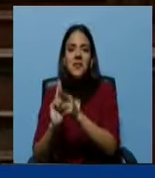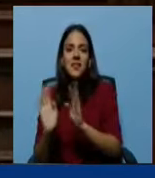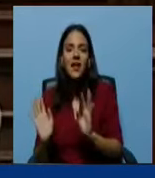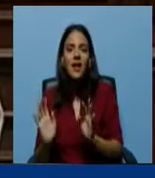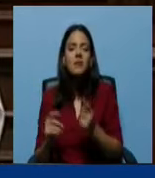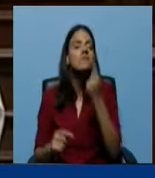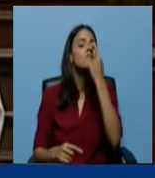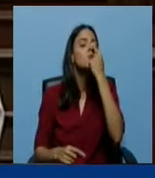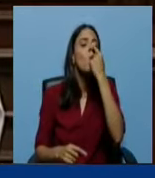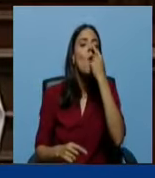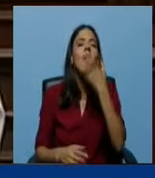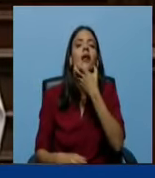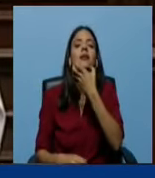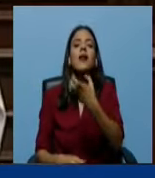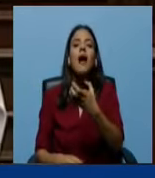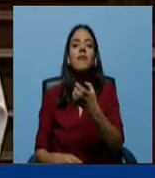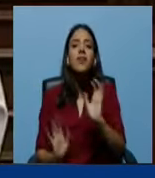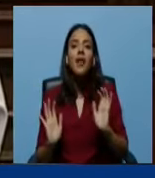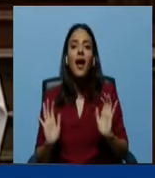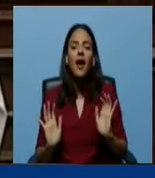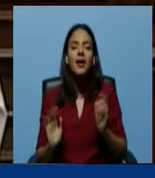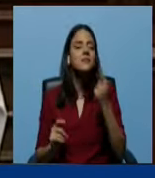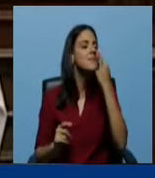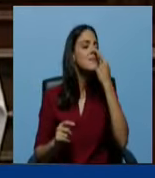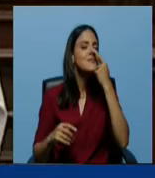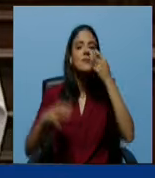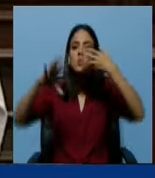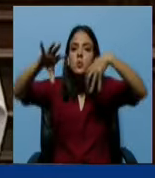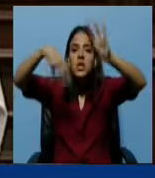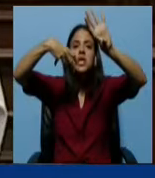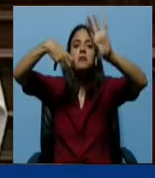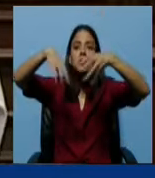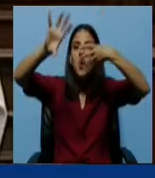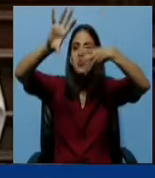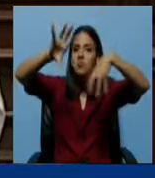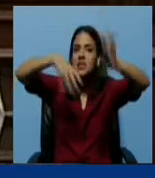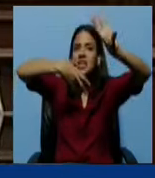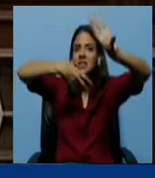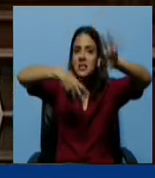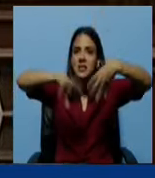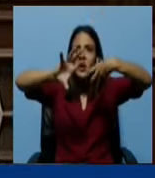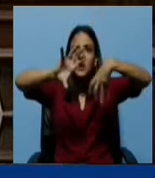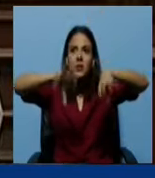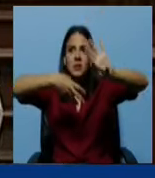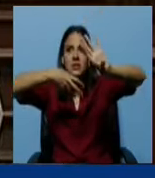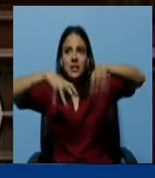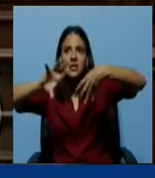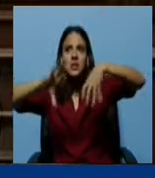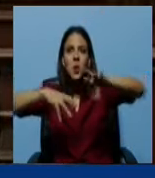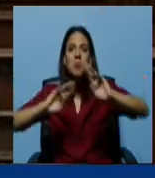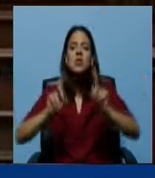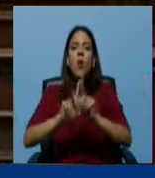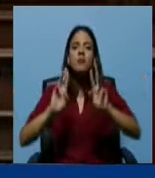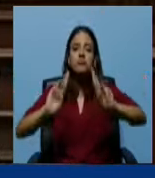Huele a Navidad, pues. Tin, ton, tin, ton. Ah, no, esa es otra.